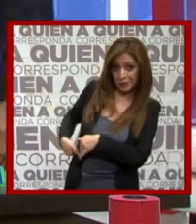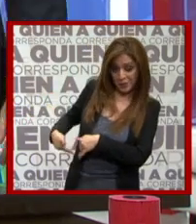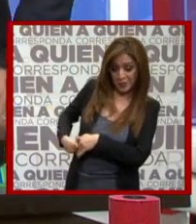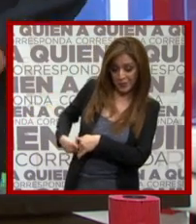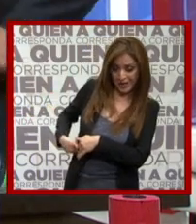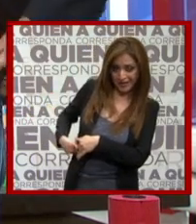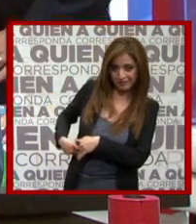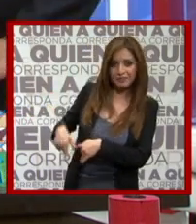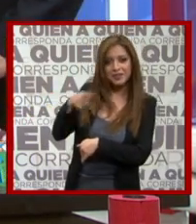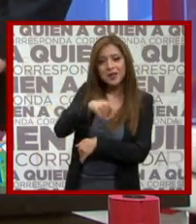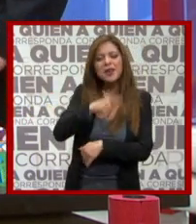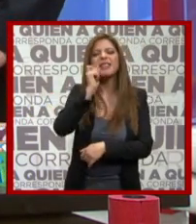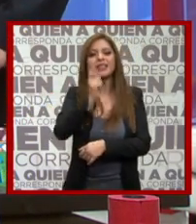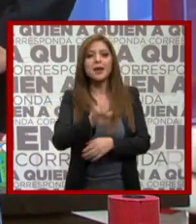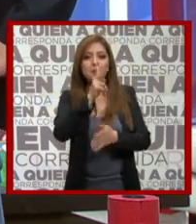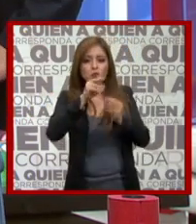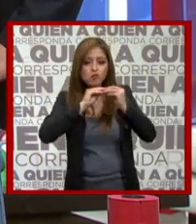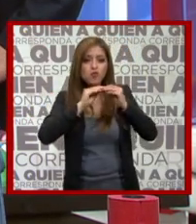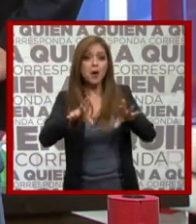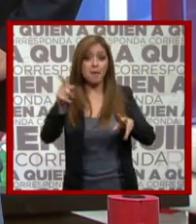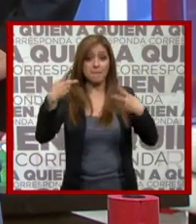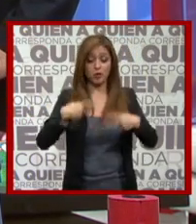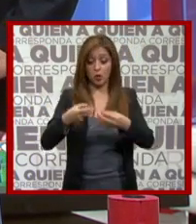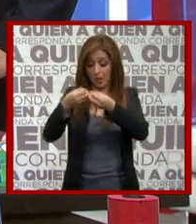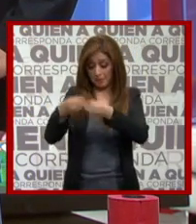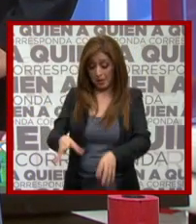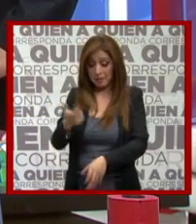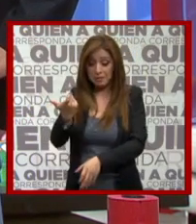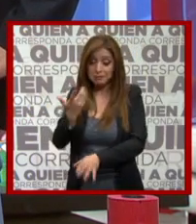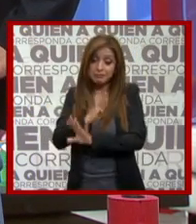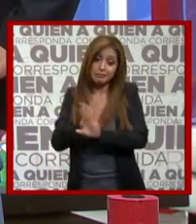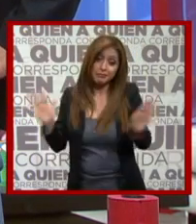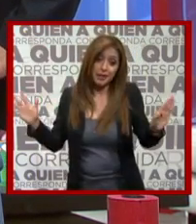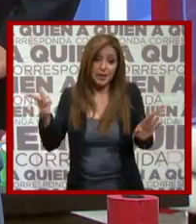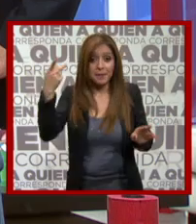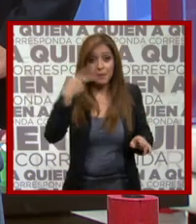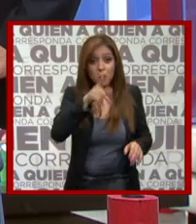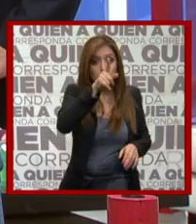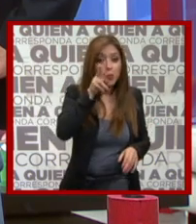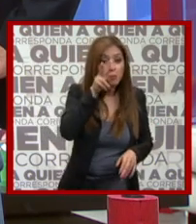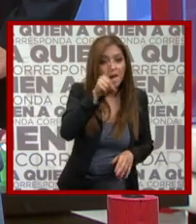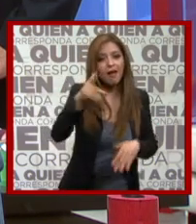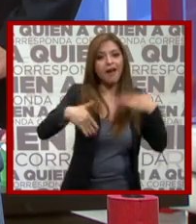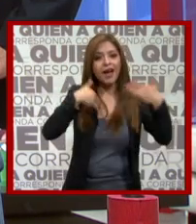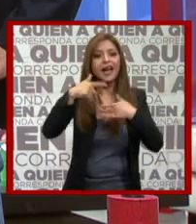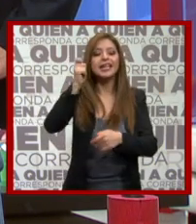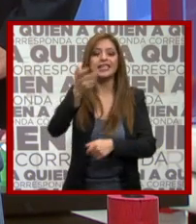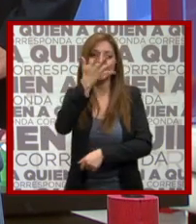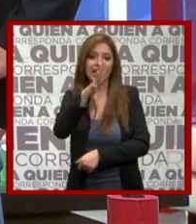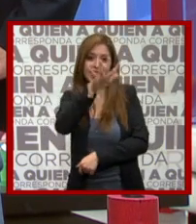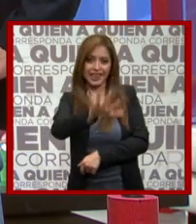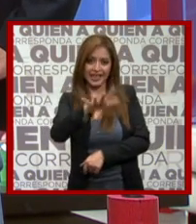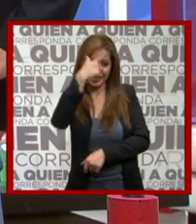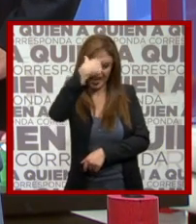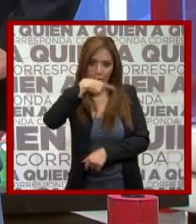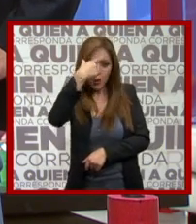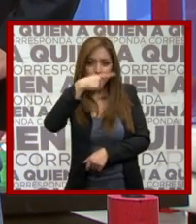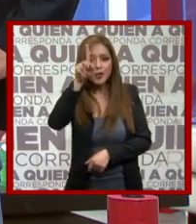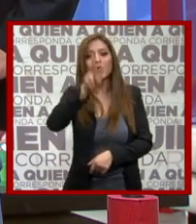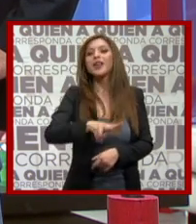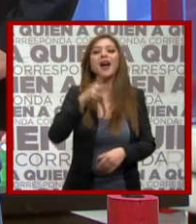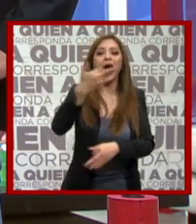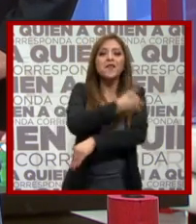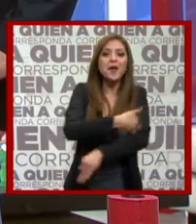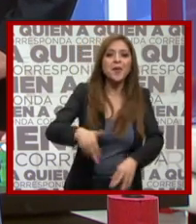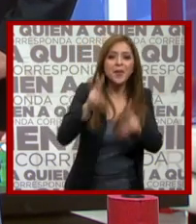por ello. Es un programa en serio, el que suelta el billete pierde, pero si usted lo suelta el programa, no se va a divertir. A las 7, 10 de la noche por Azteca 13, se va a reír con la